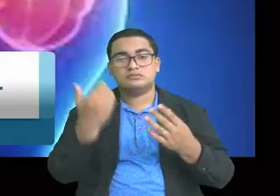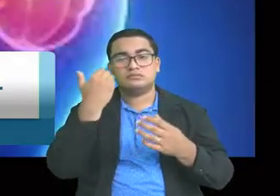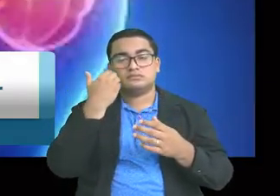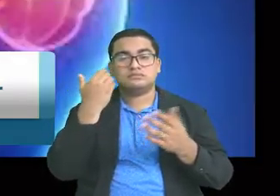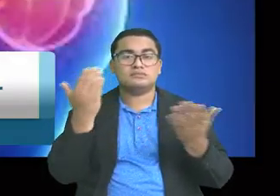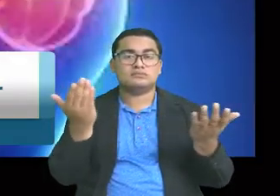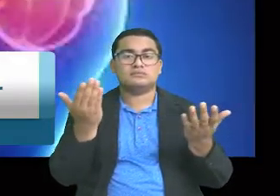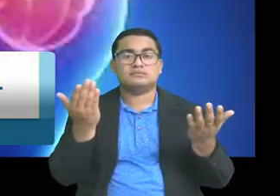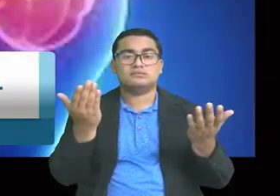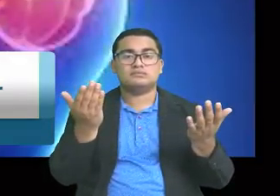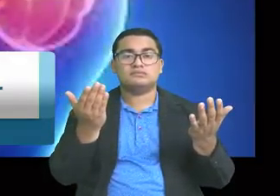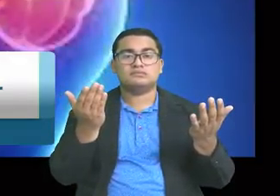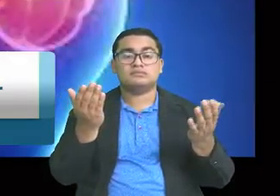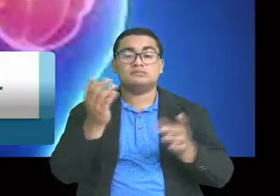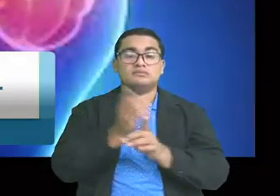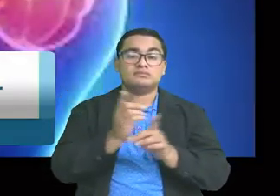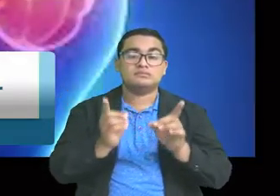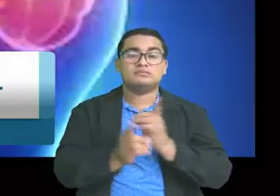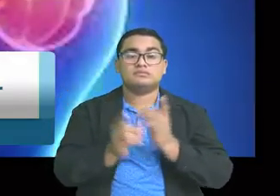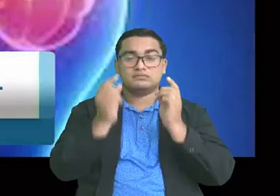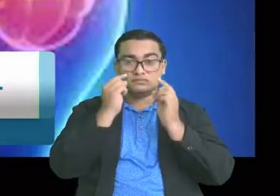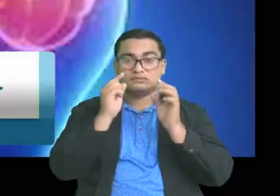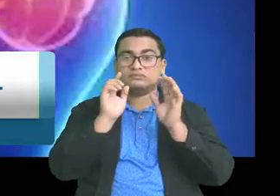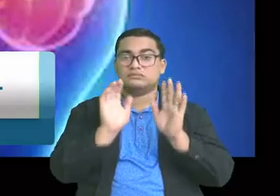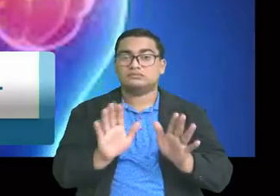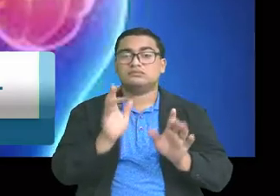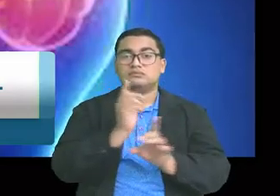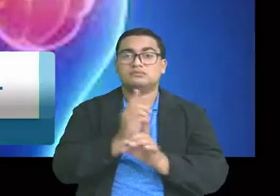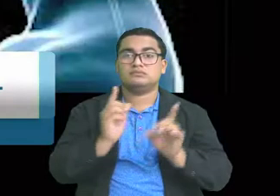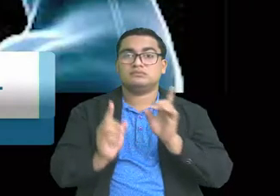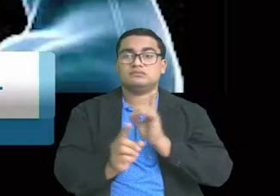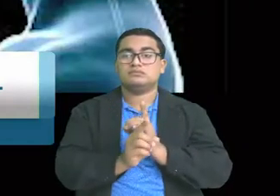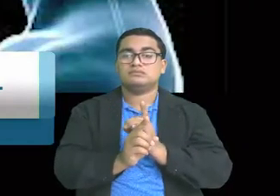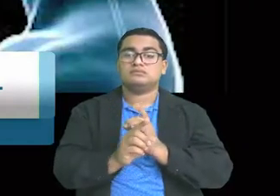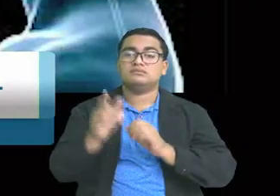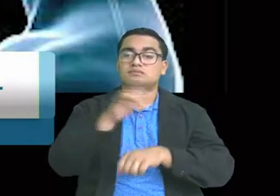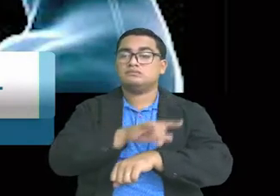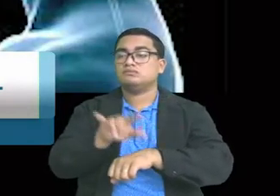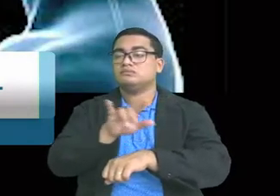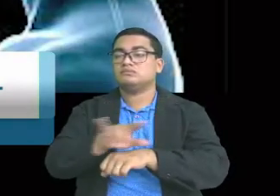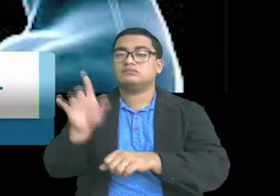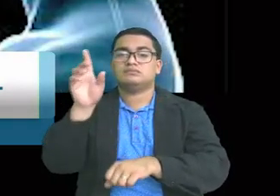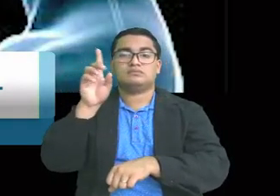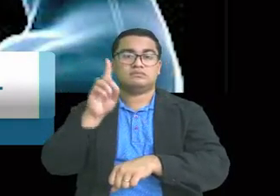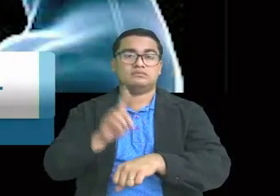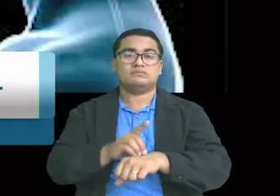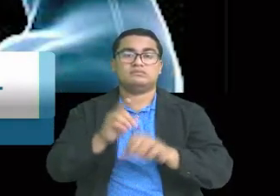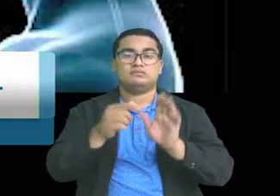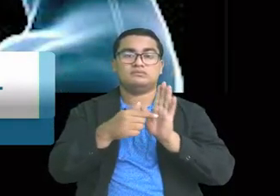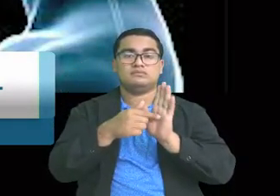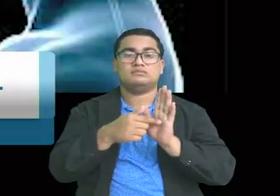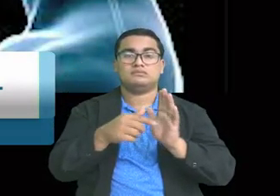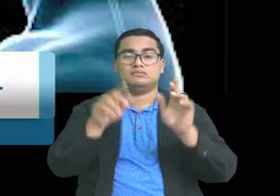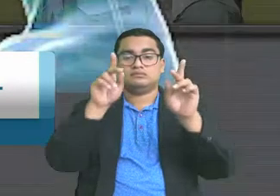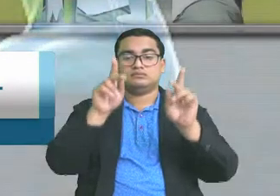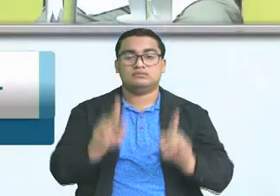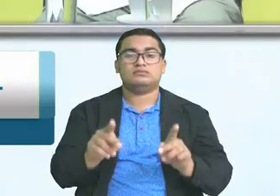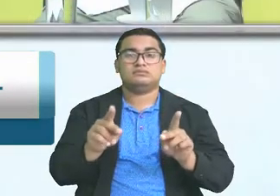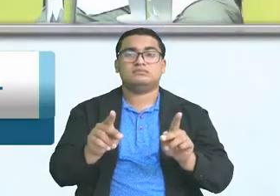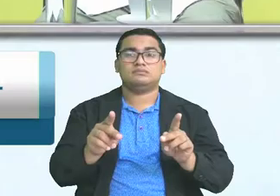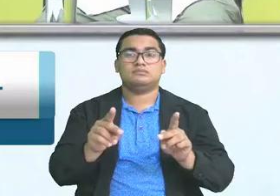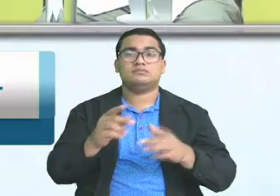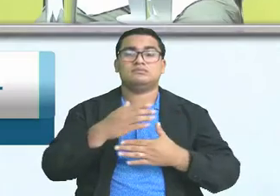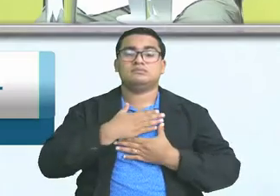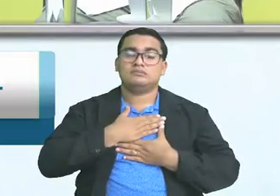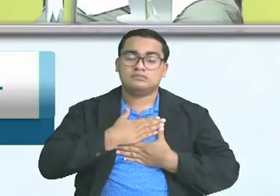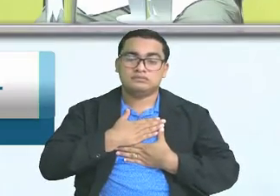deben alertar de que debe ir inmediatamente a una unidad de salud, ¿verdad? Obviamente cuando una persona pone las manos sobre el pecho y